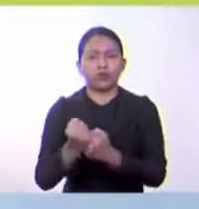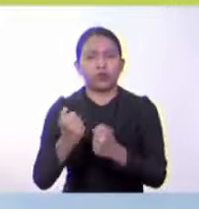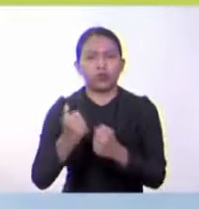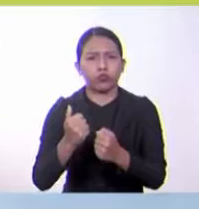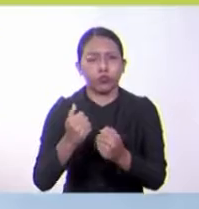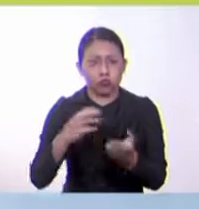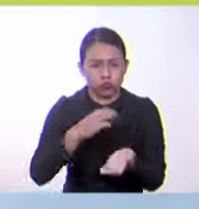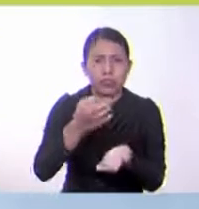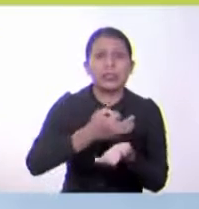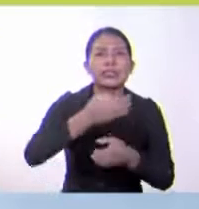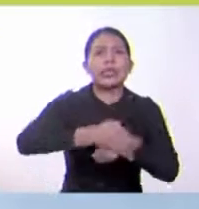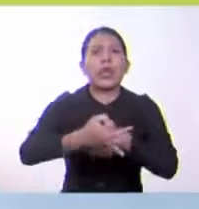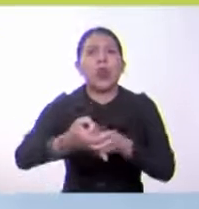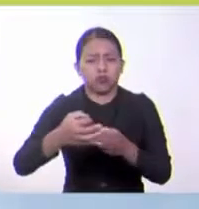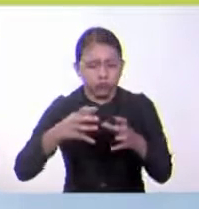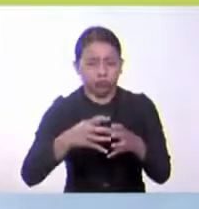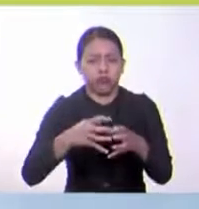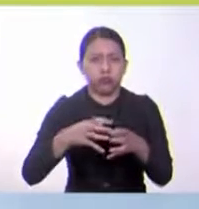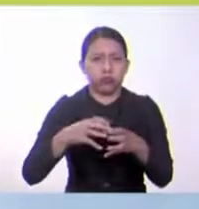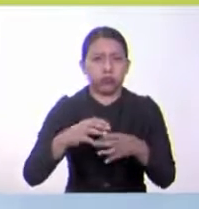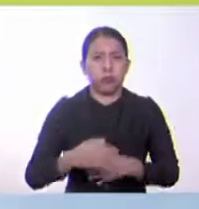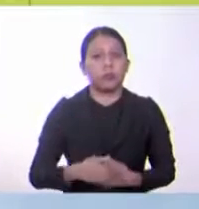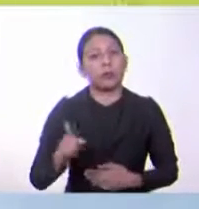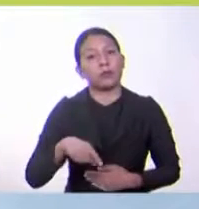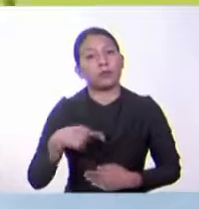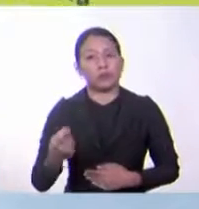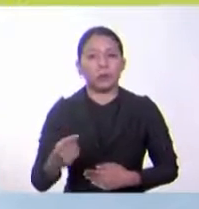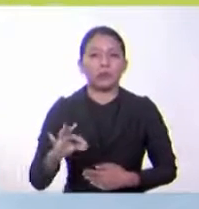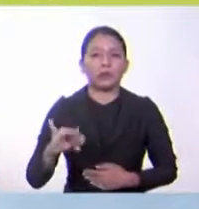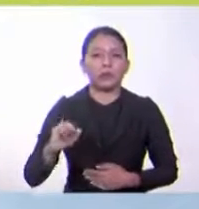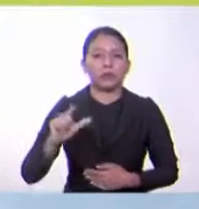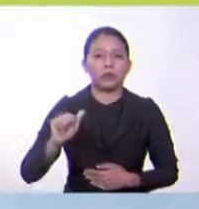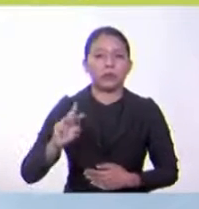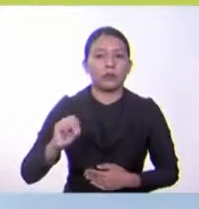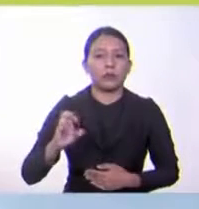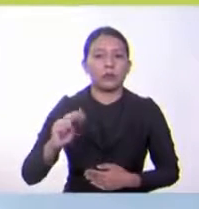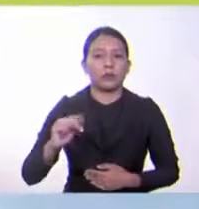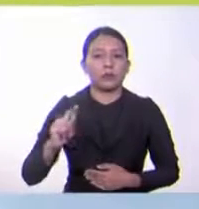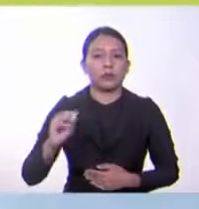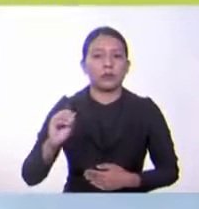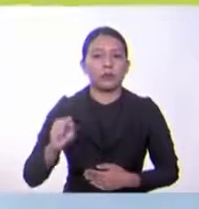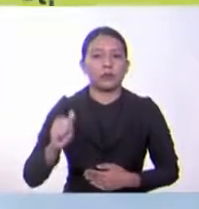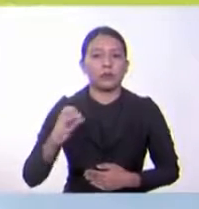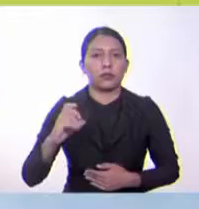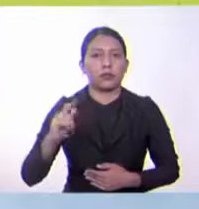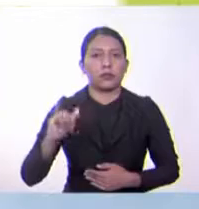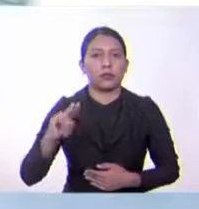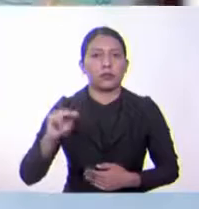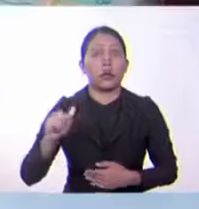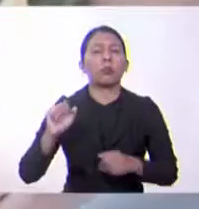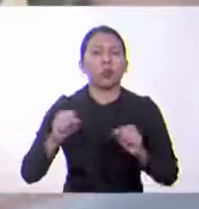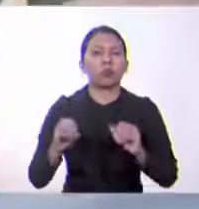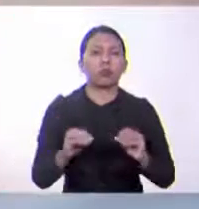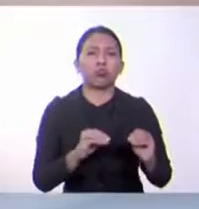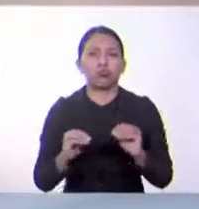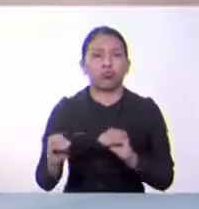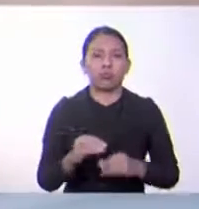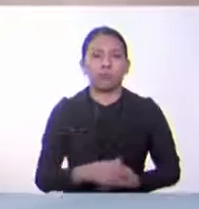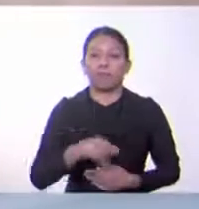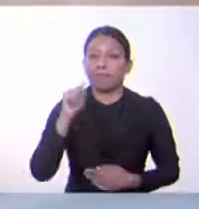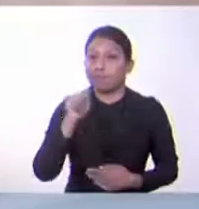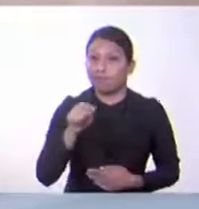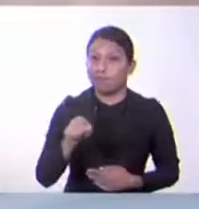y también los filamentos de actina que permiten el movimiento. Este citoesqueleto que estamos viendo no